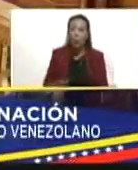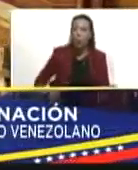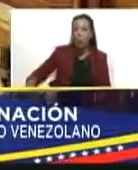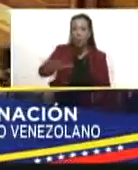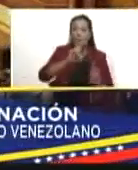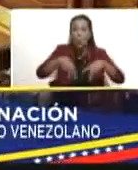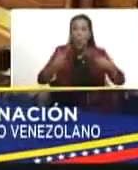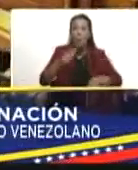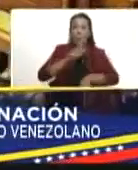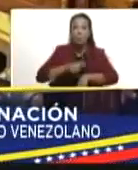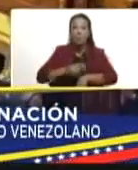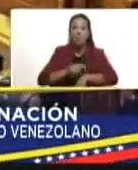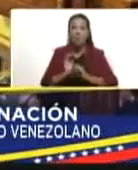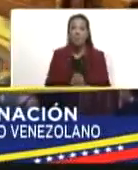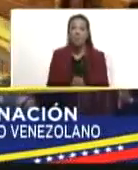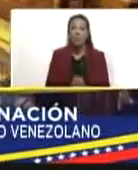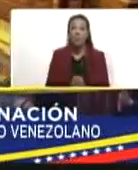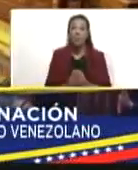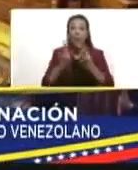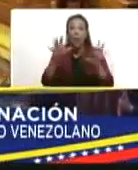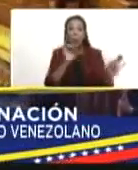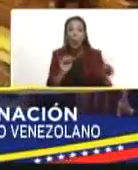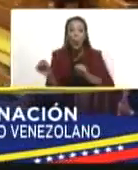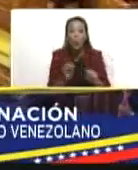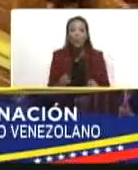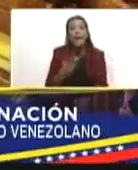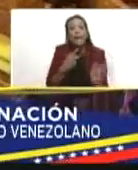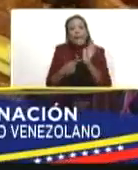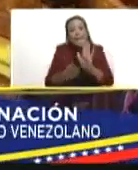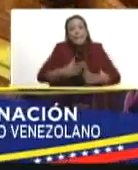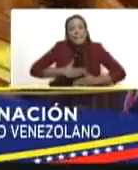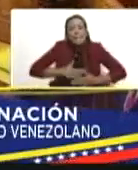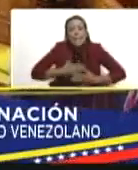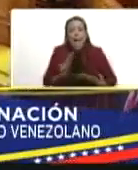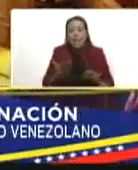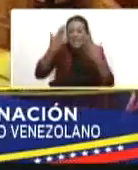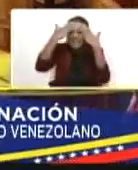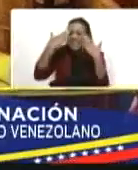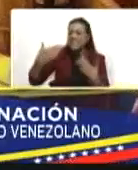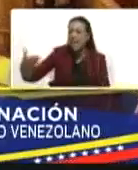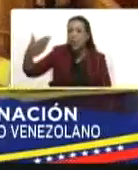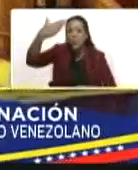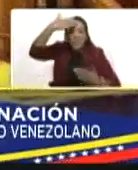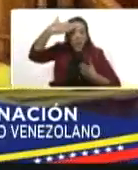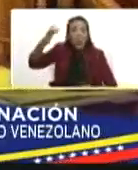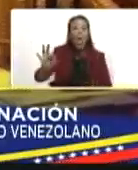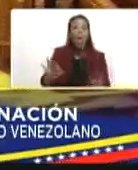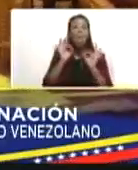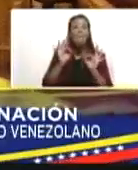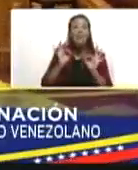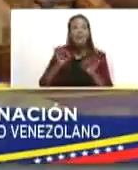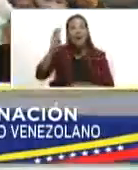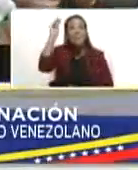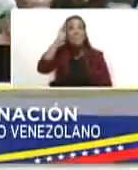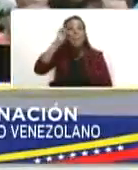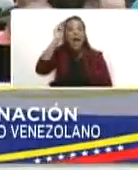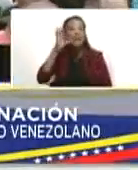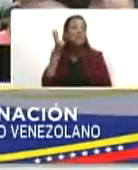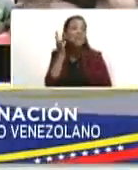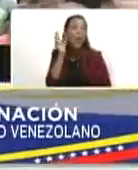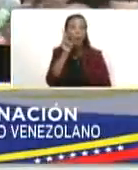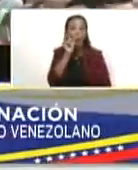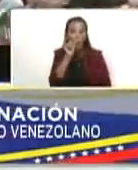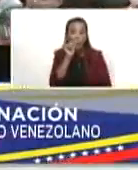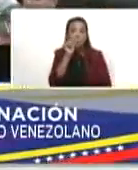la nueva época quiero expresar mi saludo especial a los maestros y